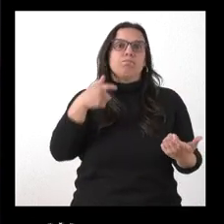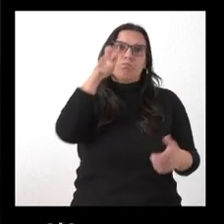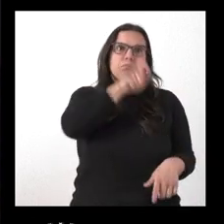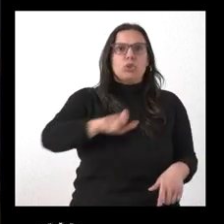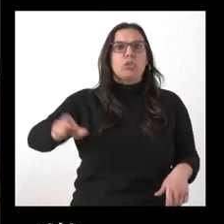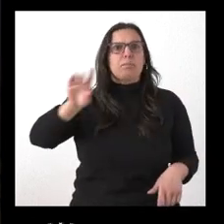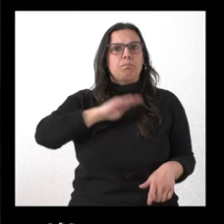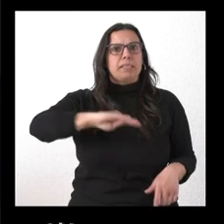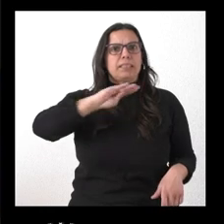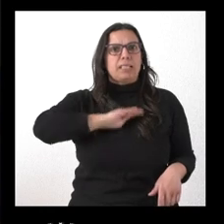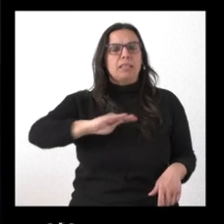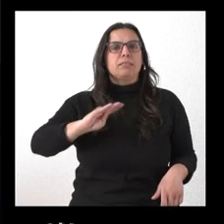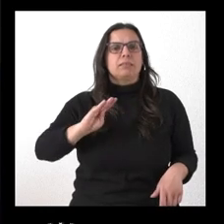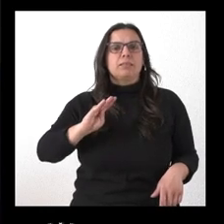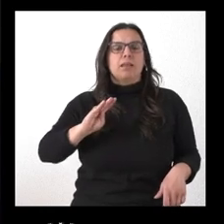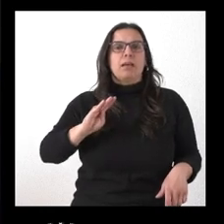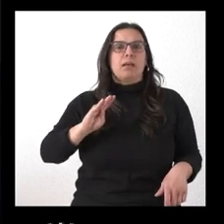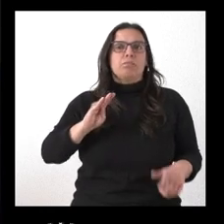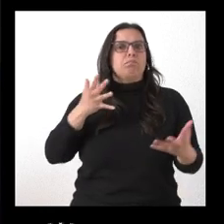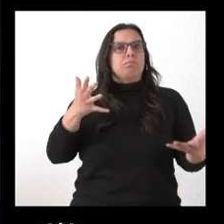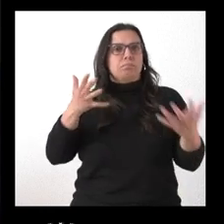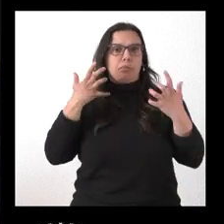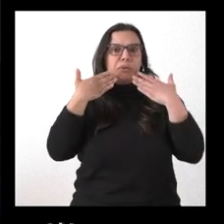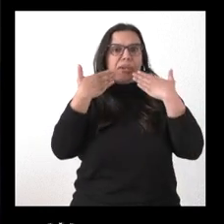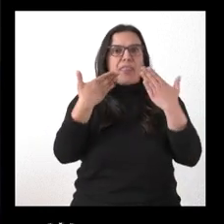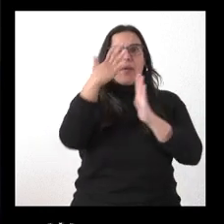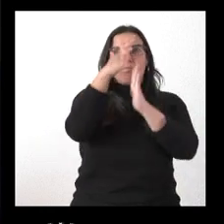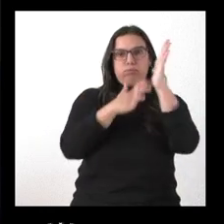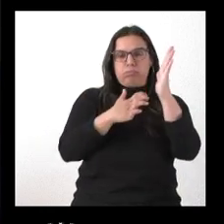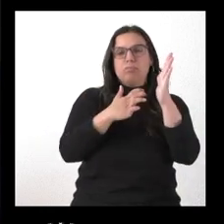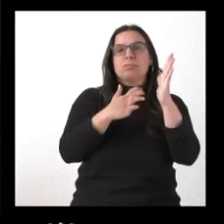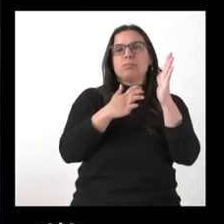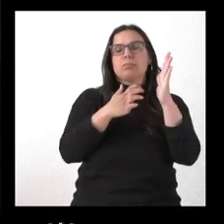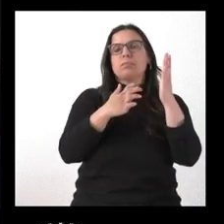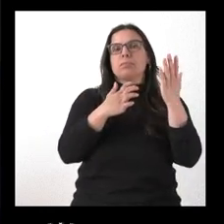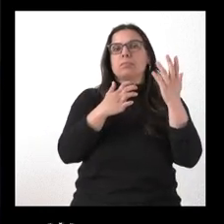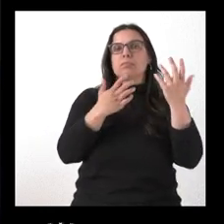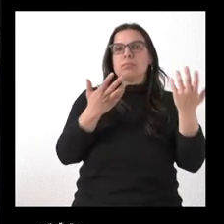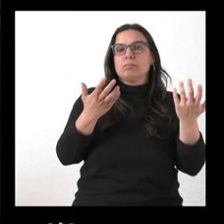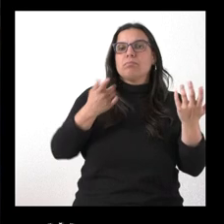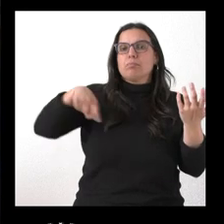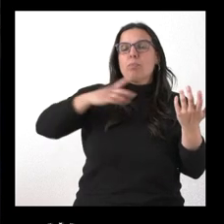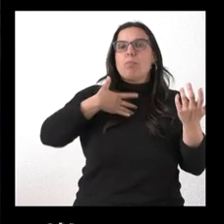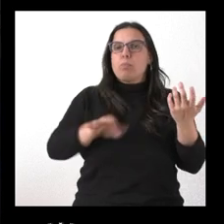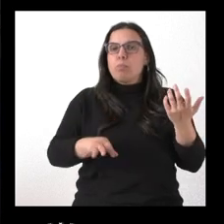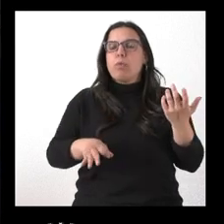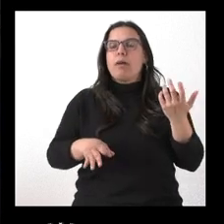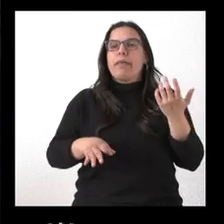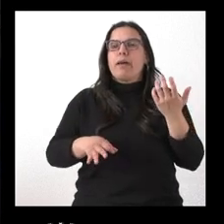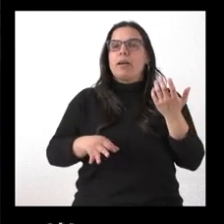que están detrás de estos bonos que se benefician de los mismos que pueden seguir manteniendo